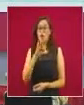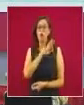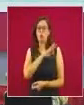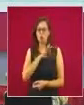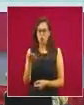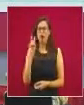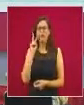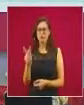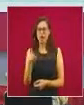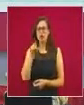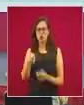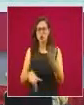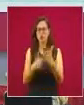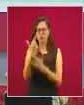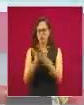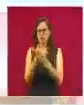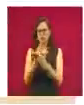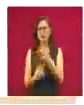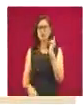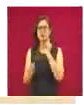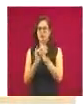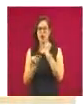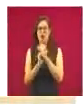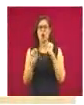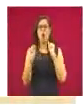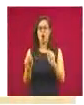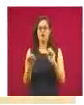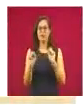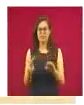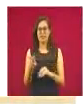siguiente manera. Te metes a la página de internet de